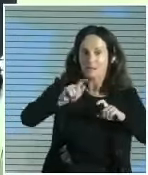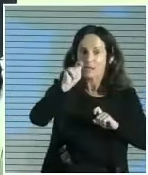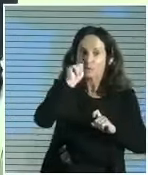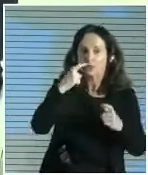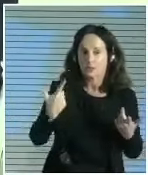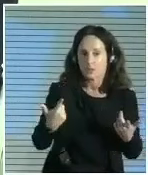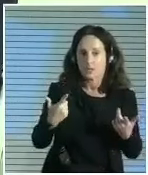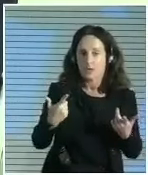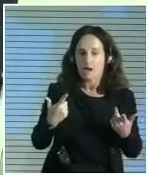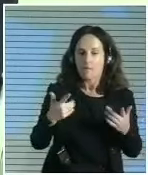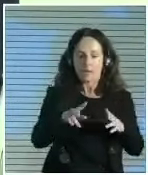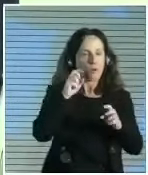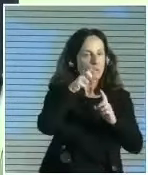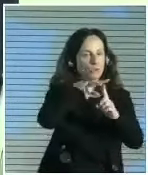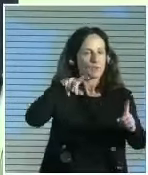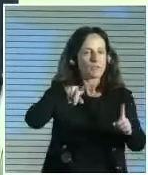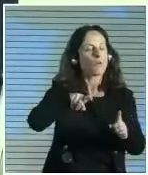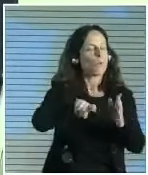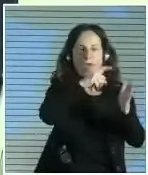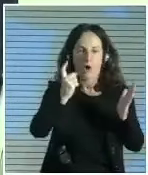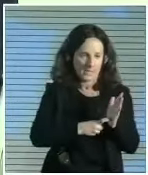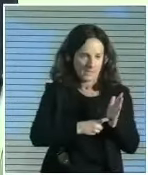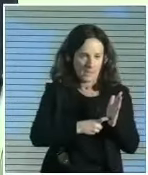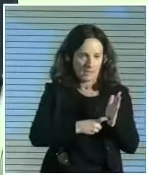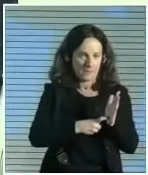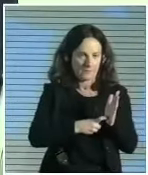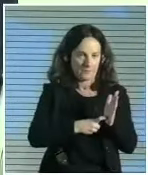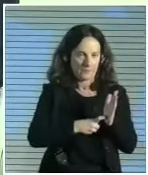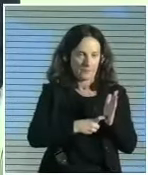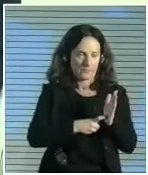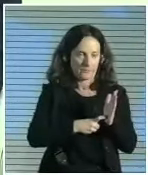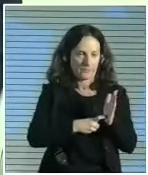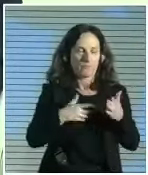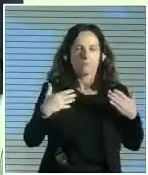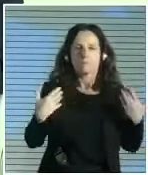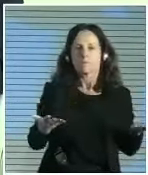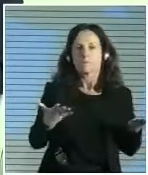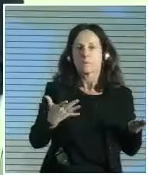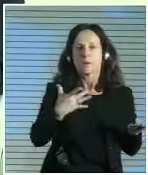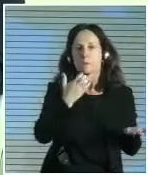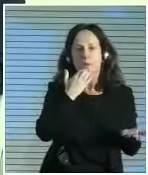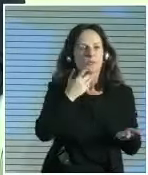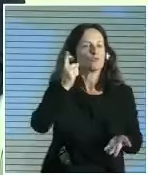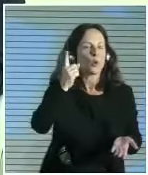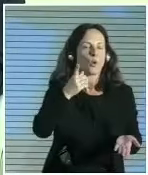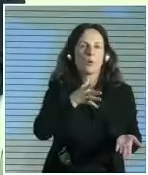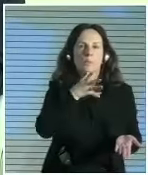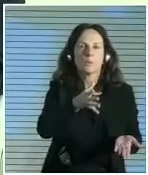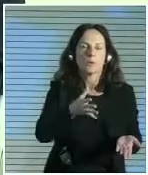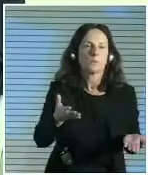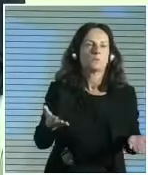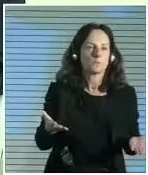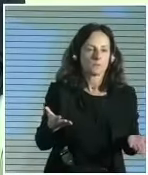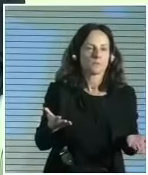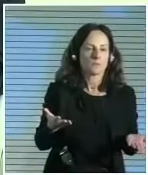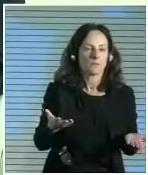visión holística, desde una visión integral. No por el hecho solo de que